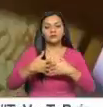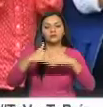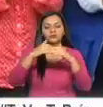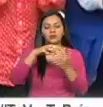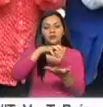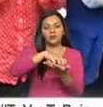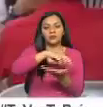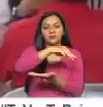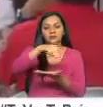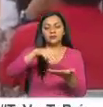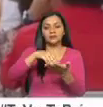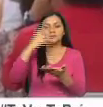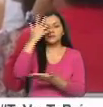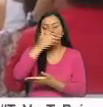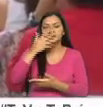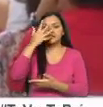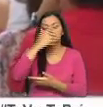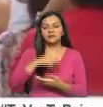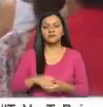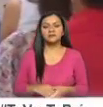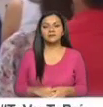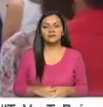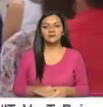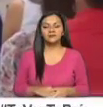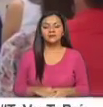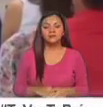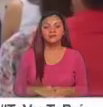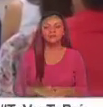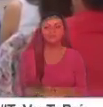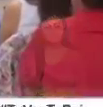las provincias afectadas por el terremoto.